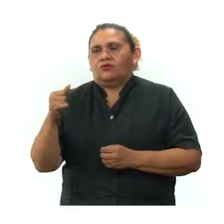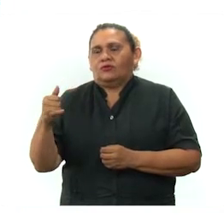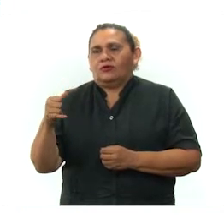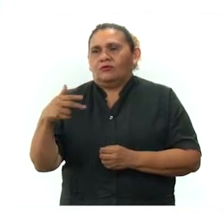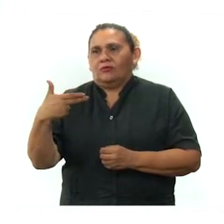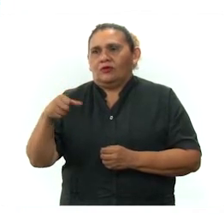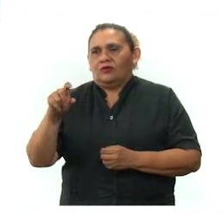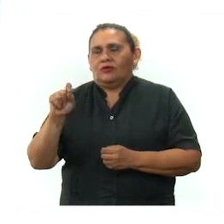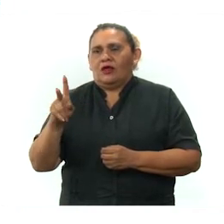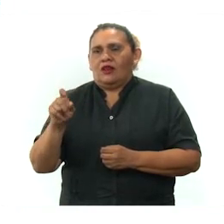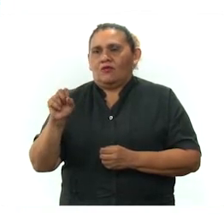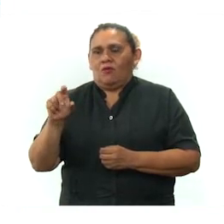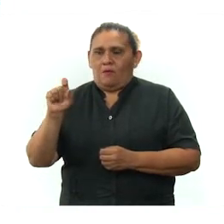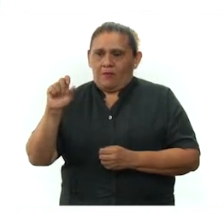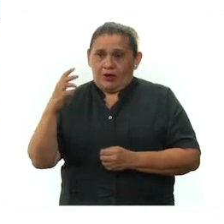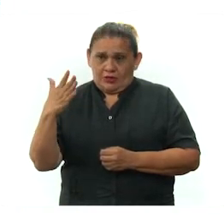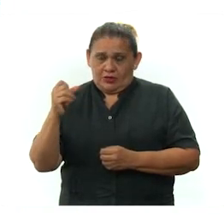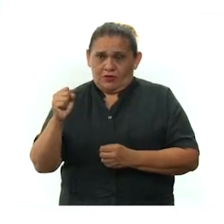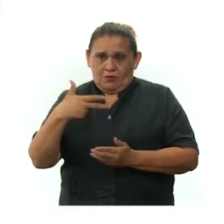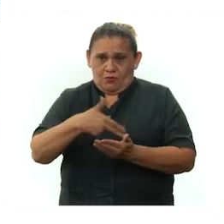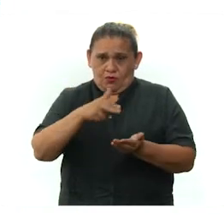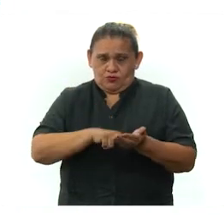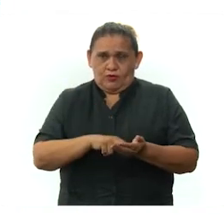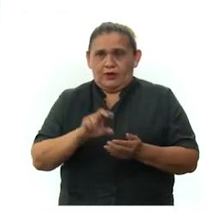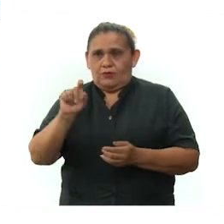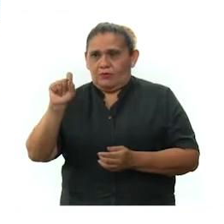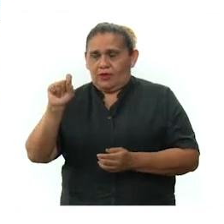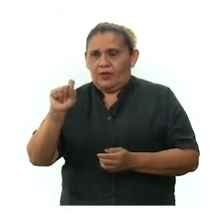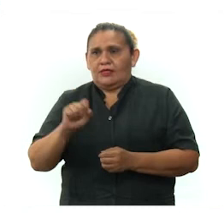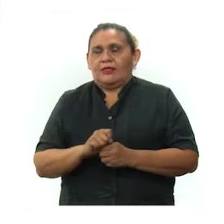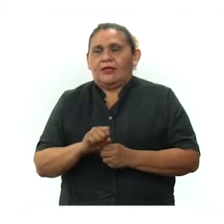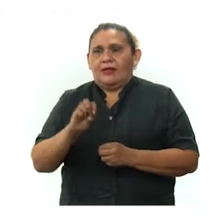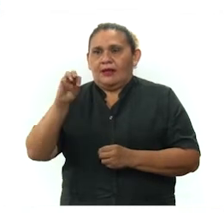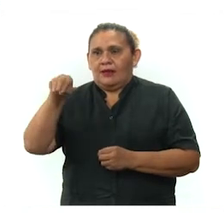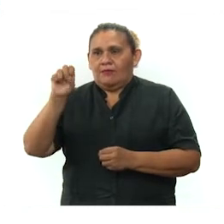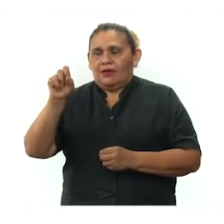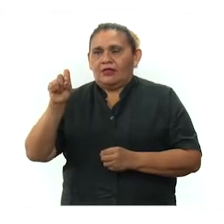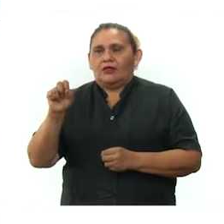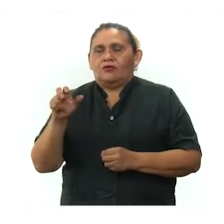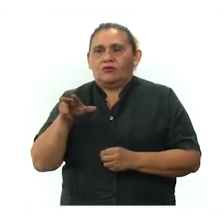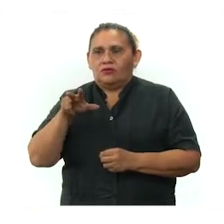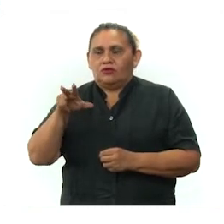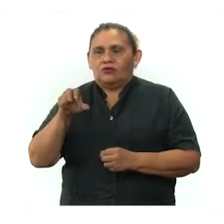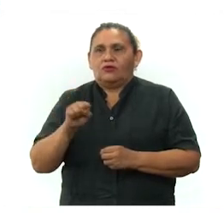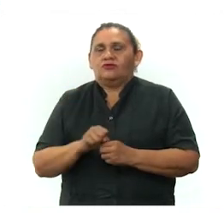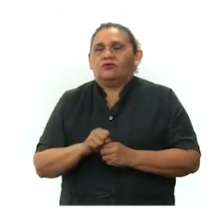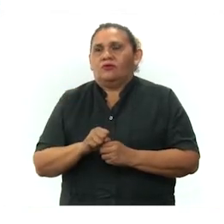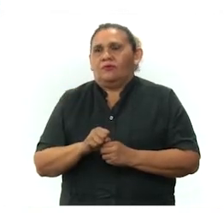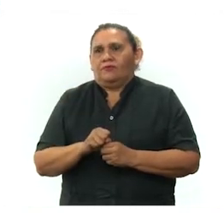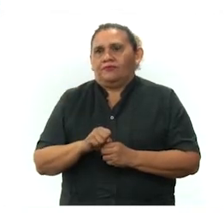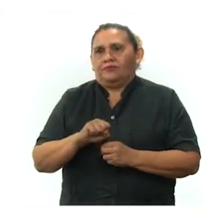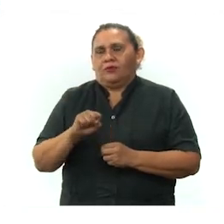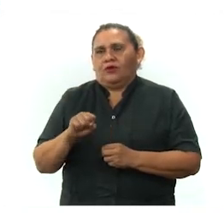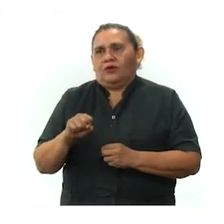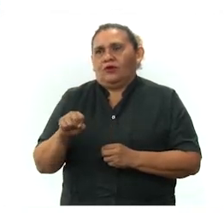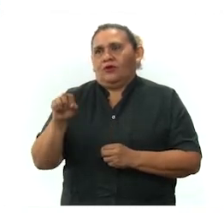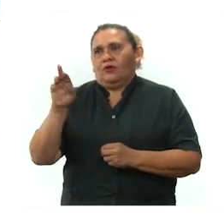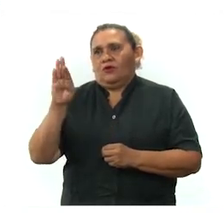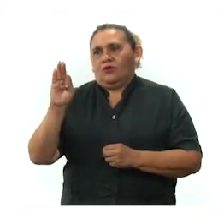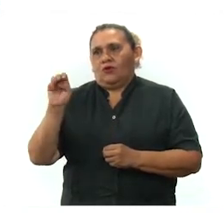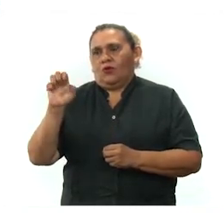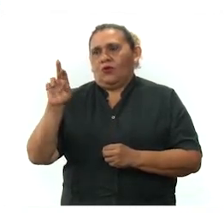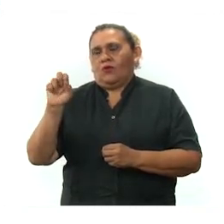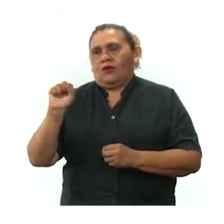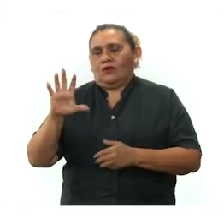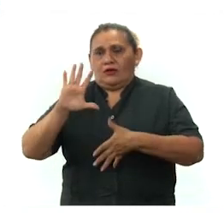Hidalgo 25, Los Héroes 20, Francisco y Madero 18, Salvador Alvarado Oriente 17, Roble Agrícola y Las